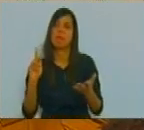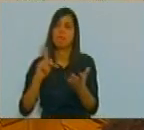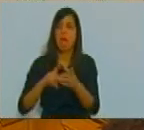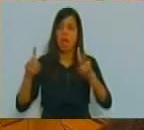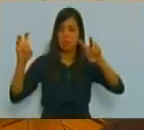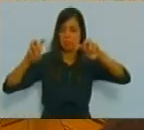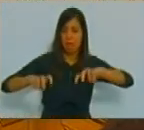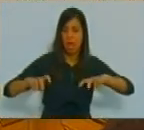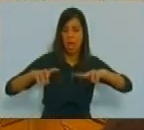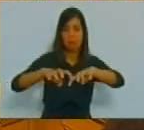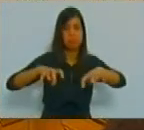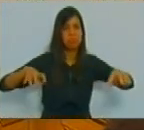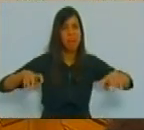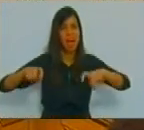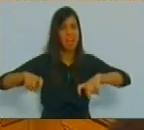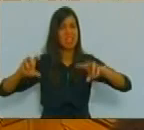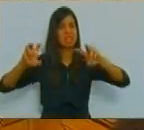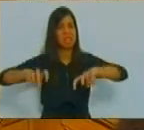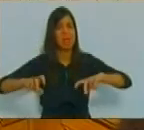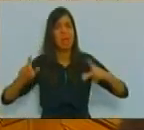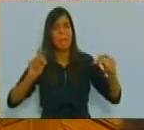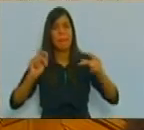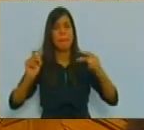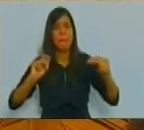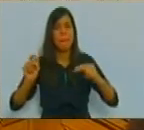bolivariana ahora